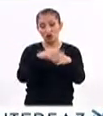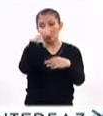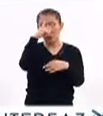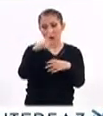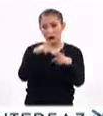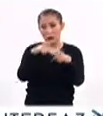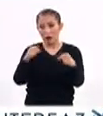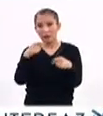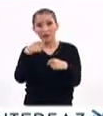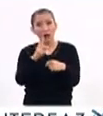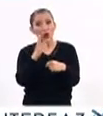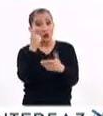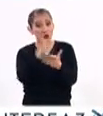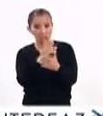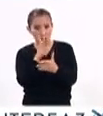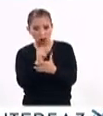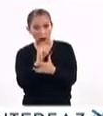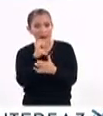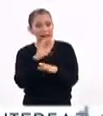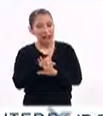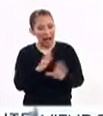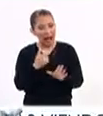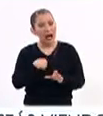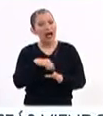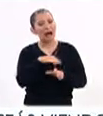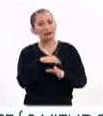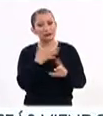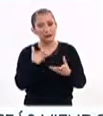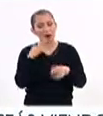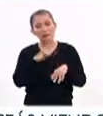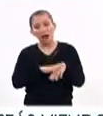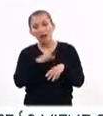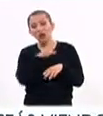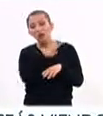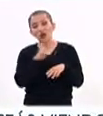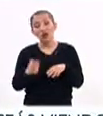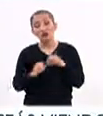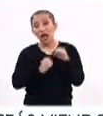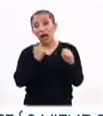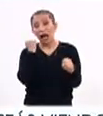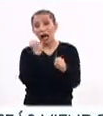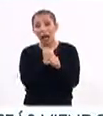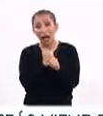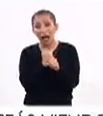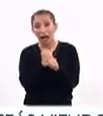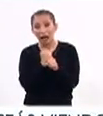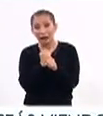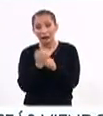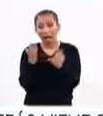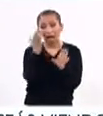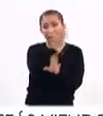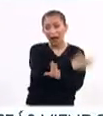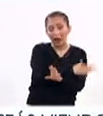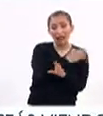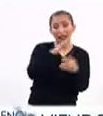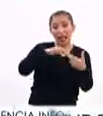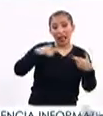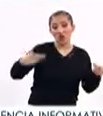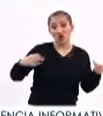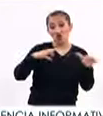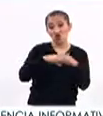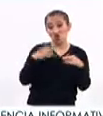¿no? Pero no solamente eso, ya nosotros tenemos más de 400 años de la